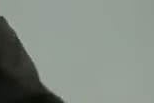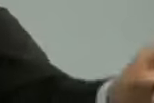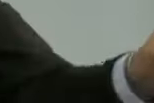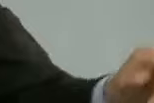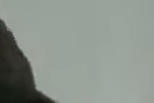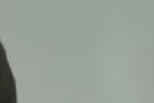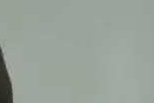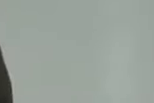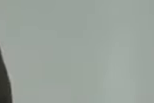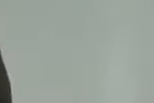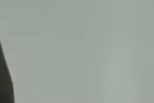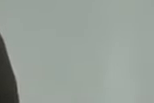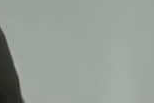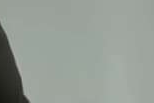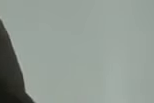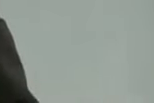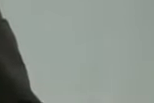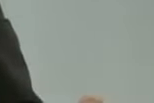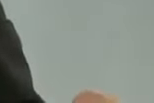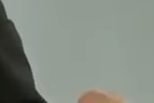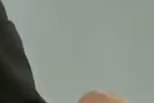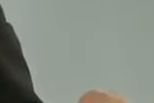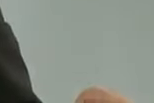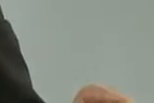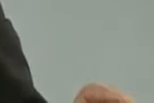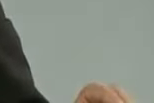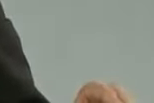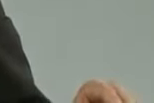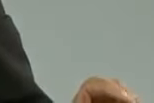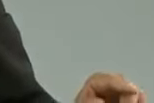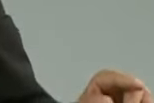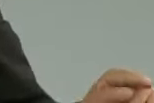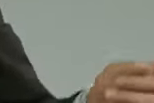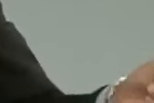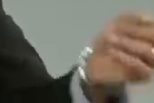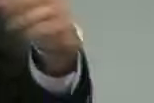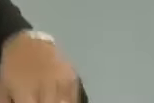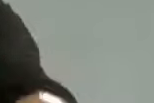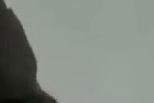tauna mamuna um